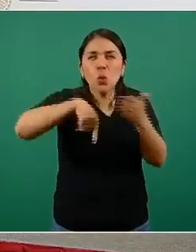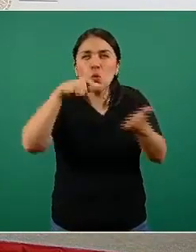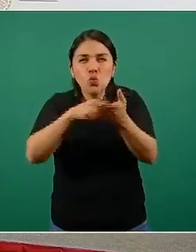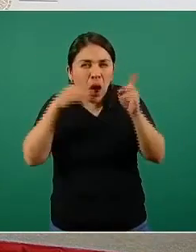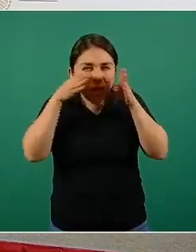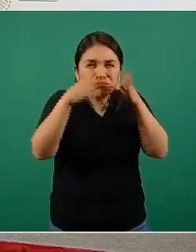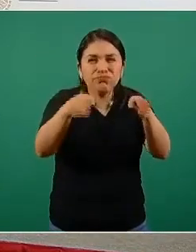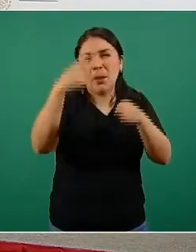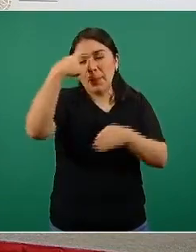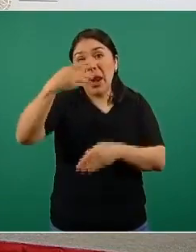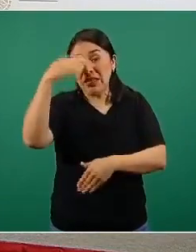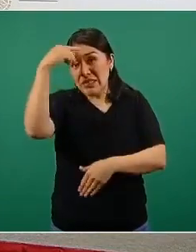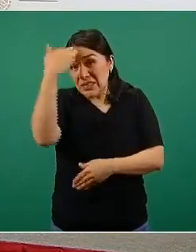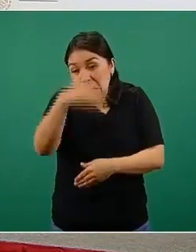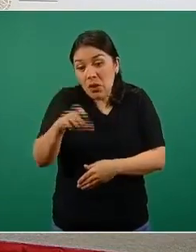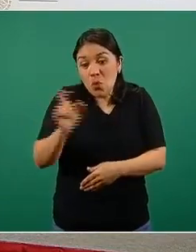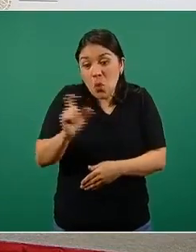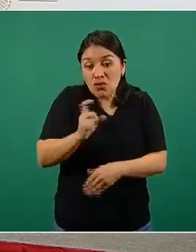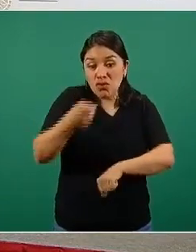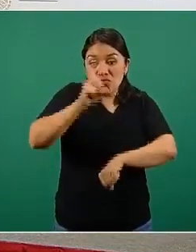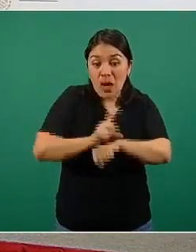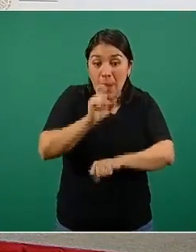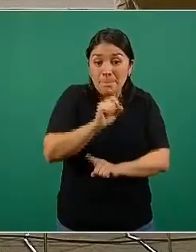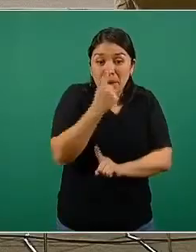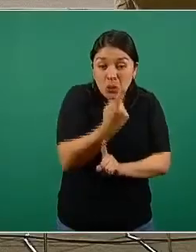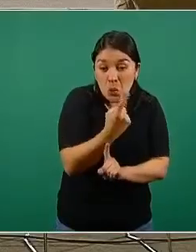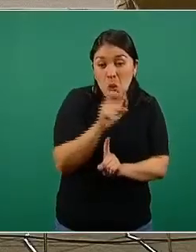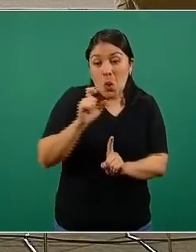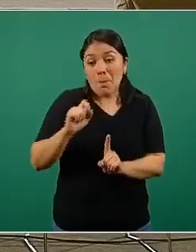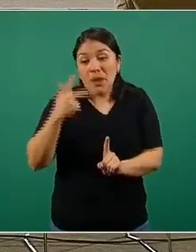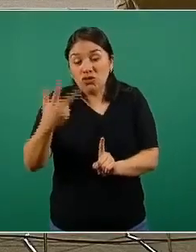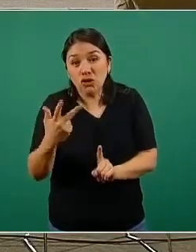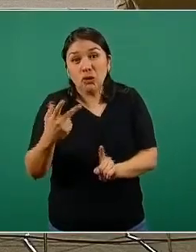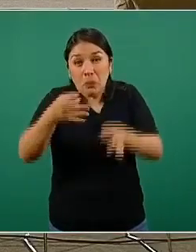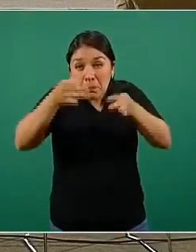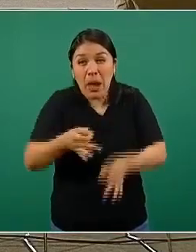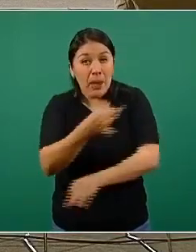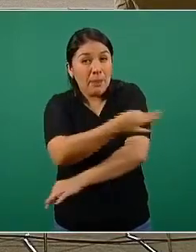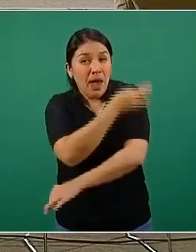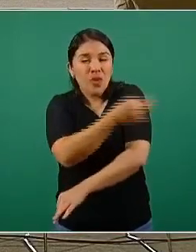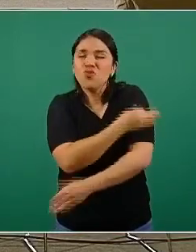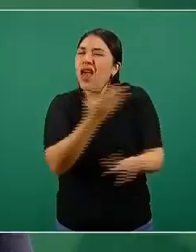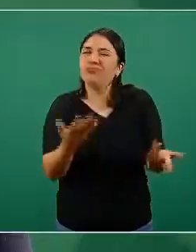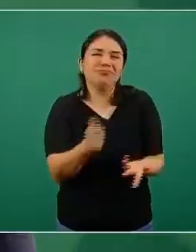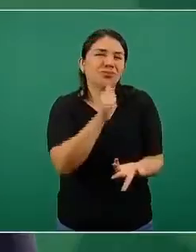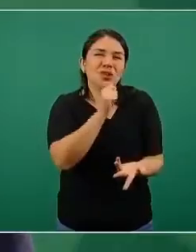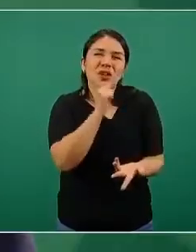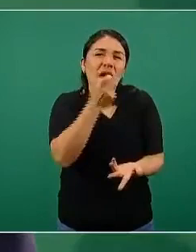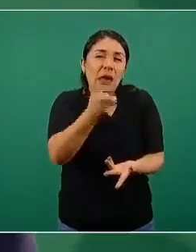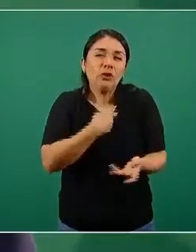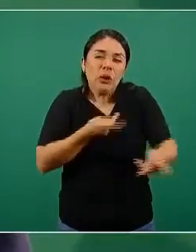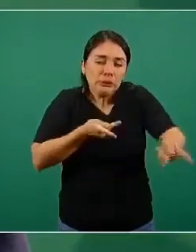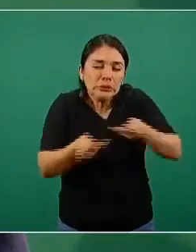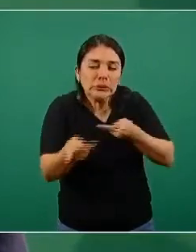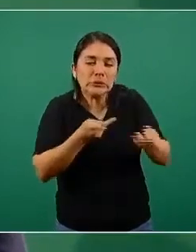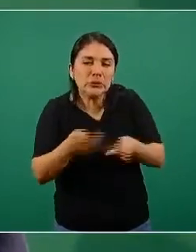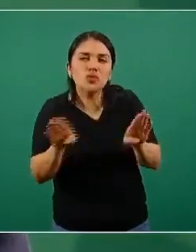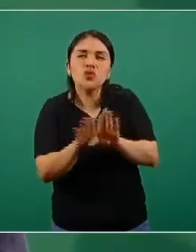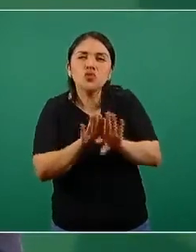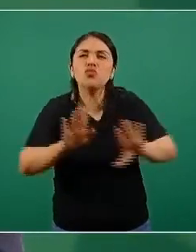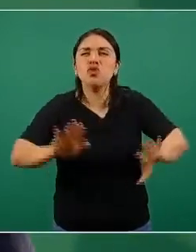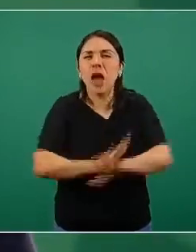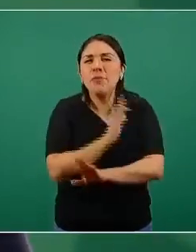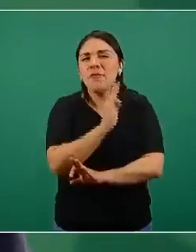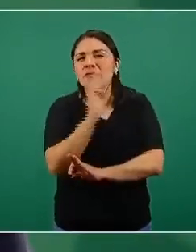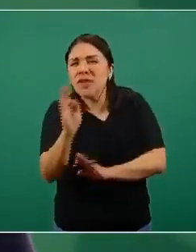poder saber que el día 21 o el día 28 exactamente es cuando va a recibir. Esto es una operación y por eso estamos programando